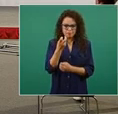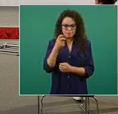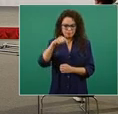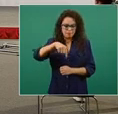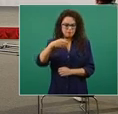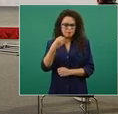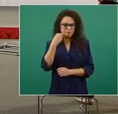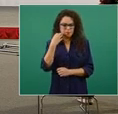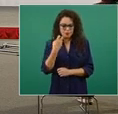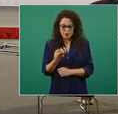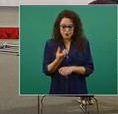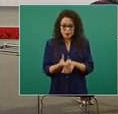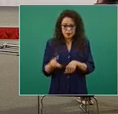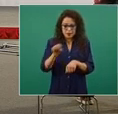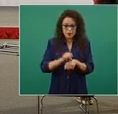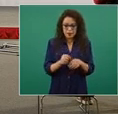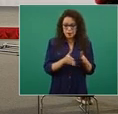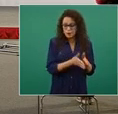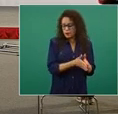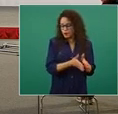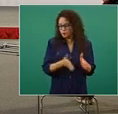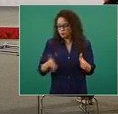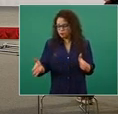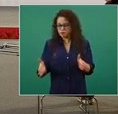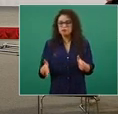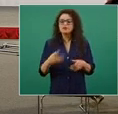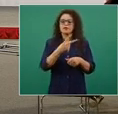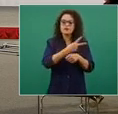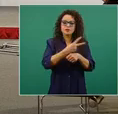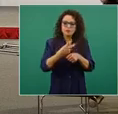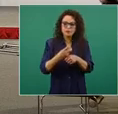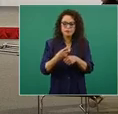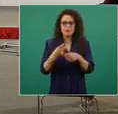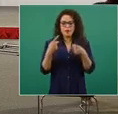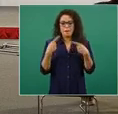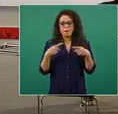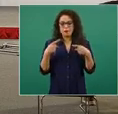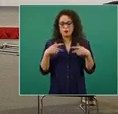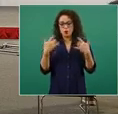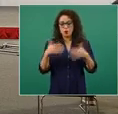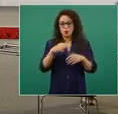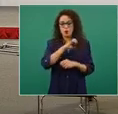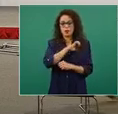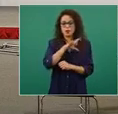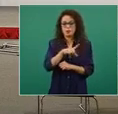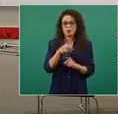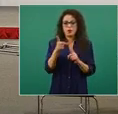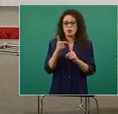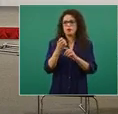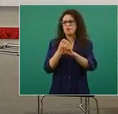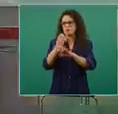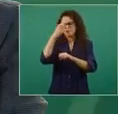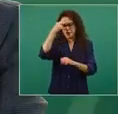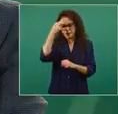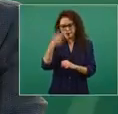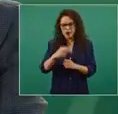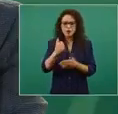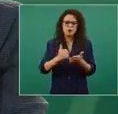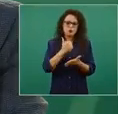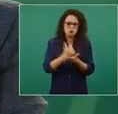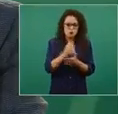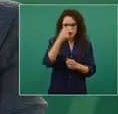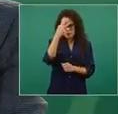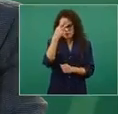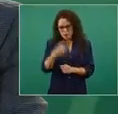conferencia. Durante esta semana tuvimos invitados de lujo de la parte del Estado de México y de la Ciudad de